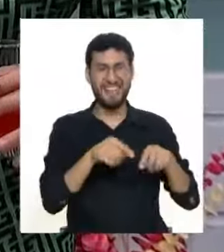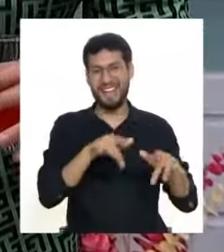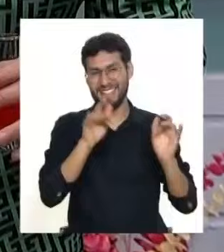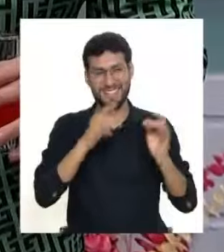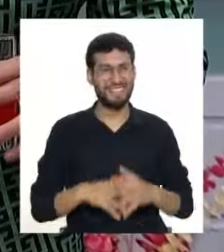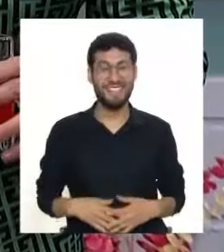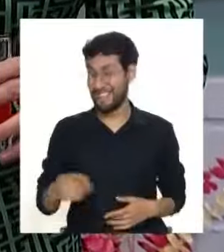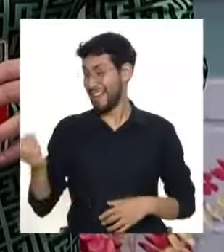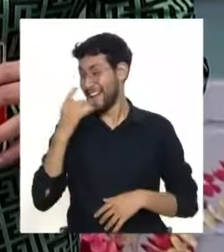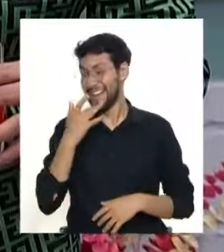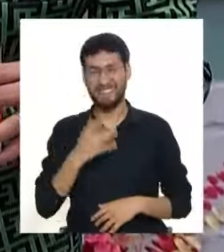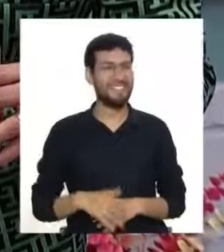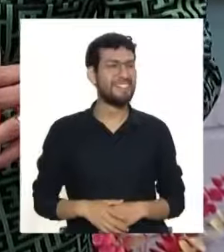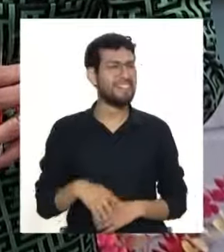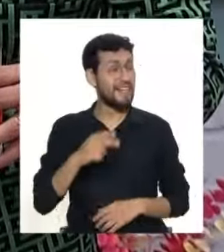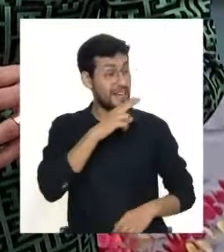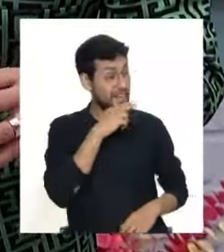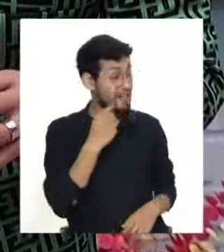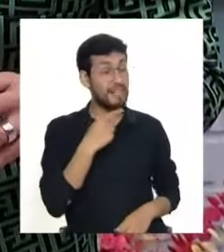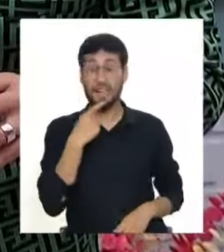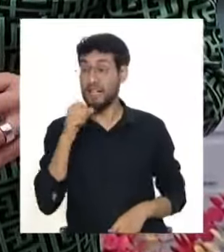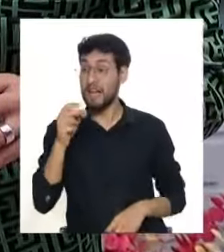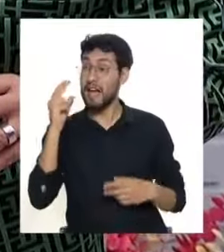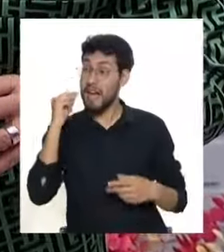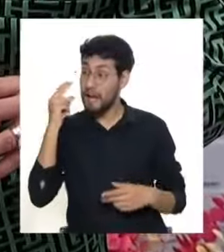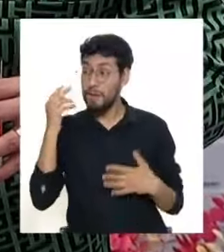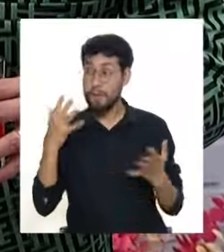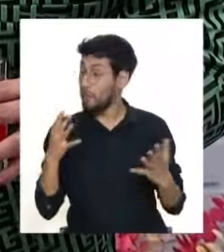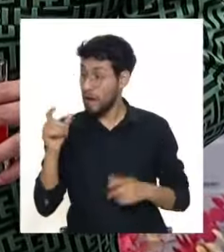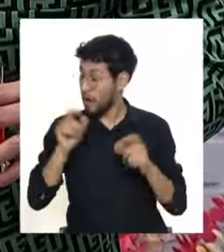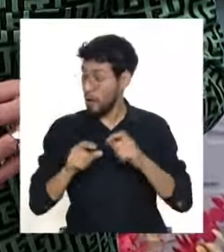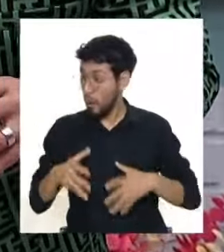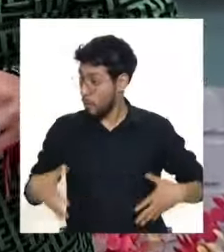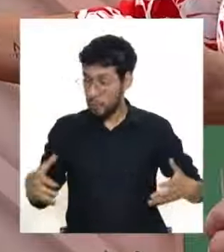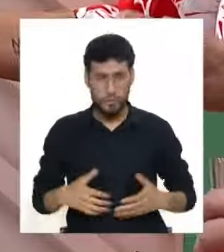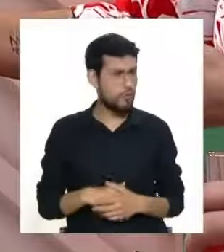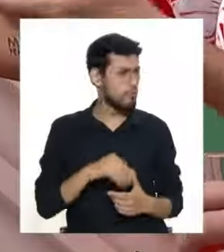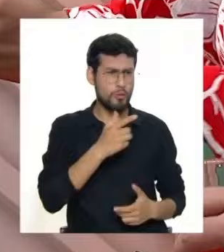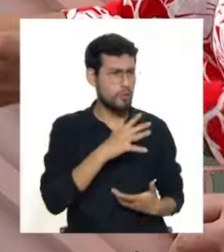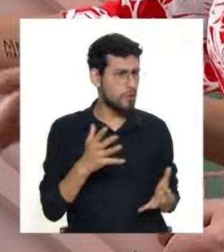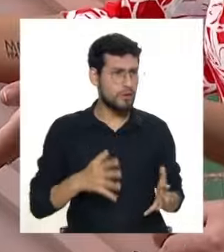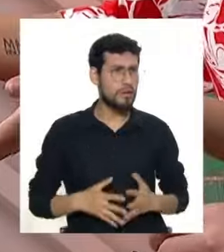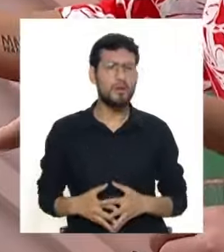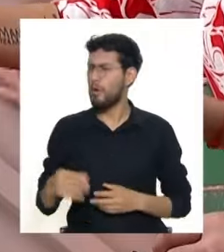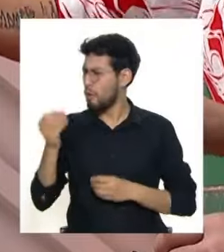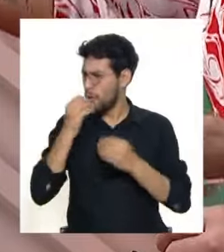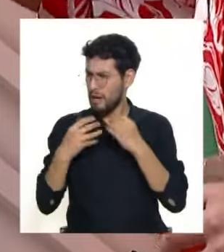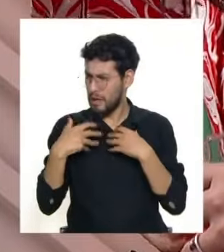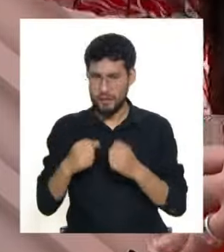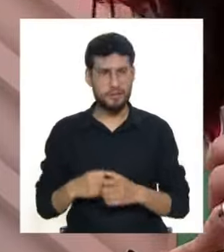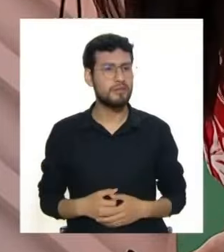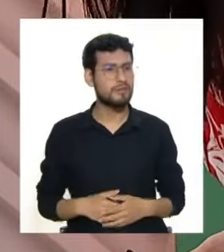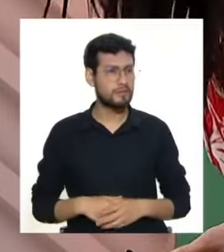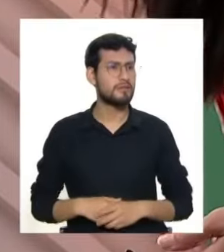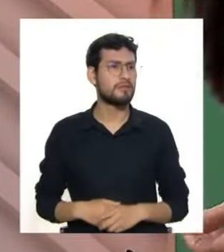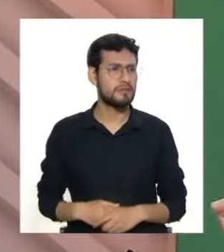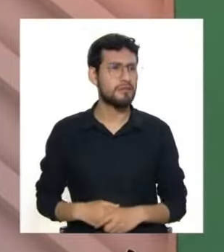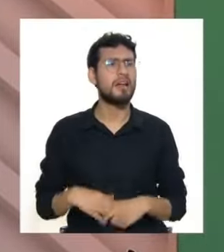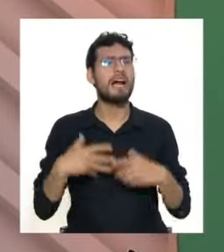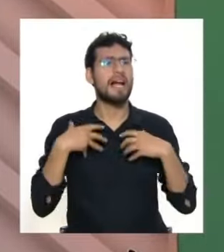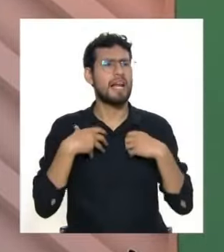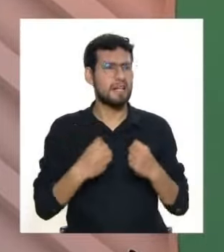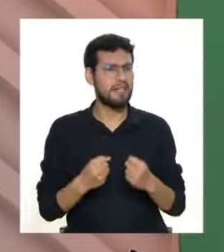De tanto probar. Justo decía que en la selva no hay gente obesa. No hay. Pues que comen súper sano. Sabroso.